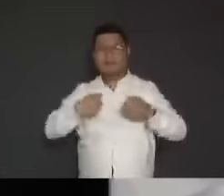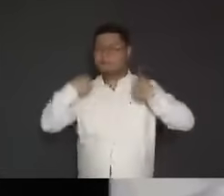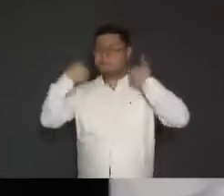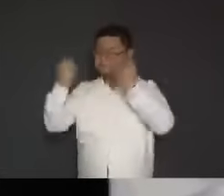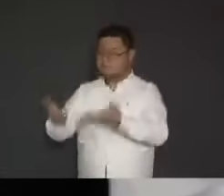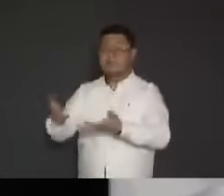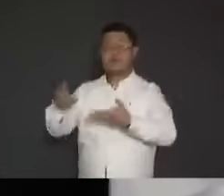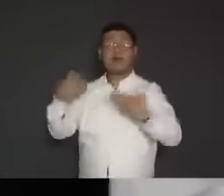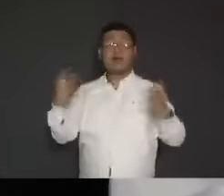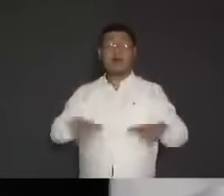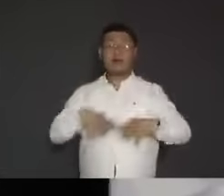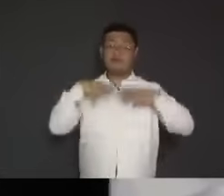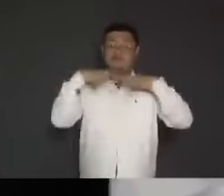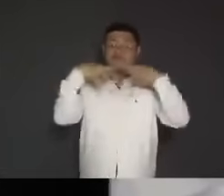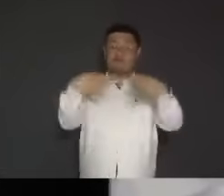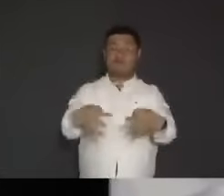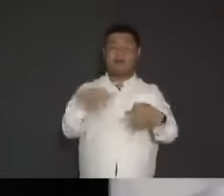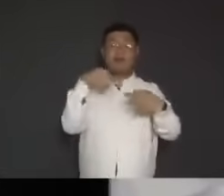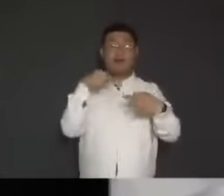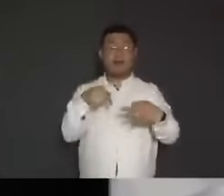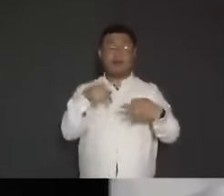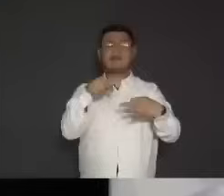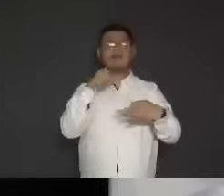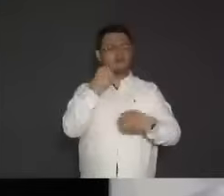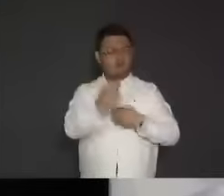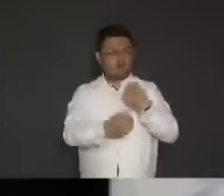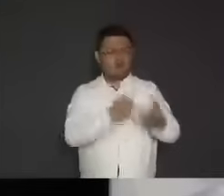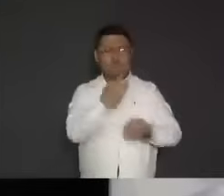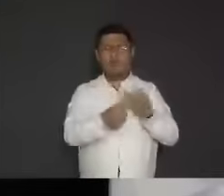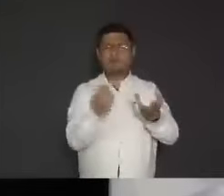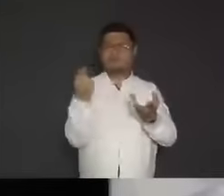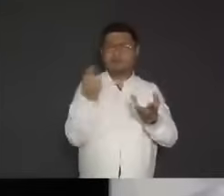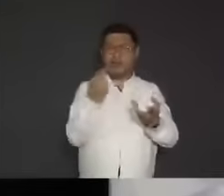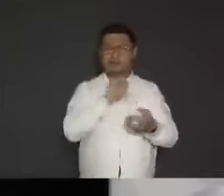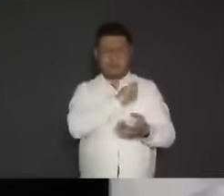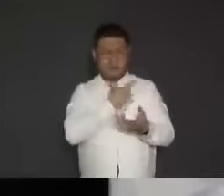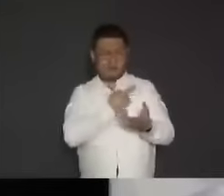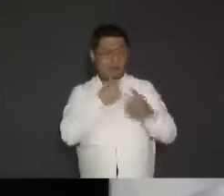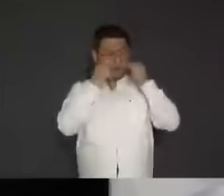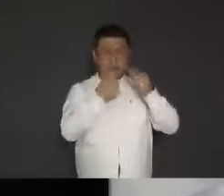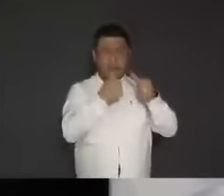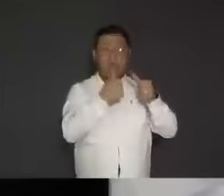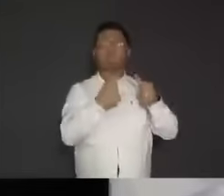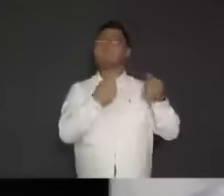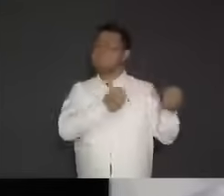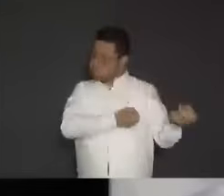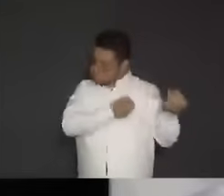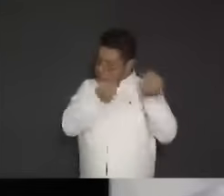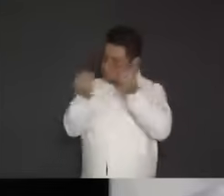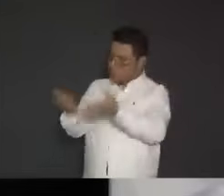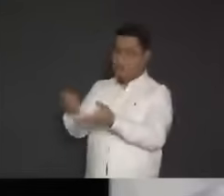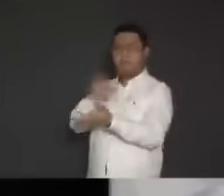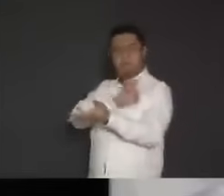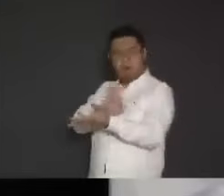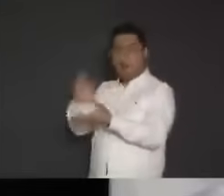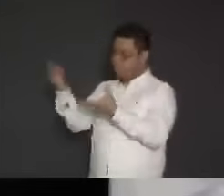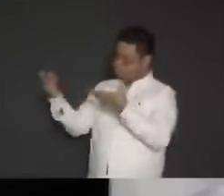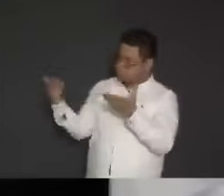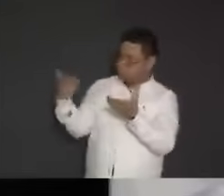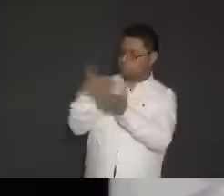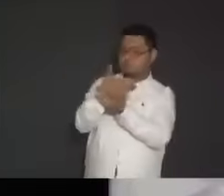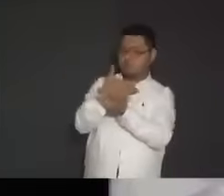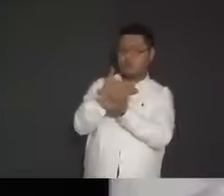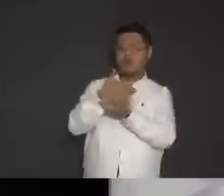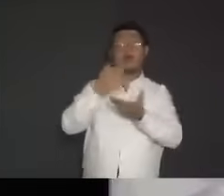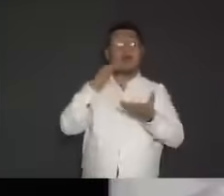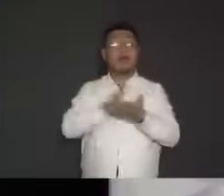que puedas tener acceso a tratamientos, por ejemplo, para los niños con cáncer, que eso es inhumano que se los hayan eliminado. Y vamos a